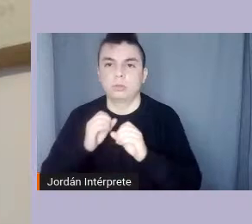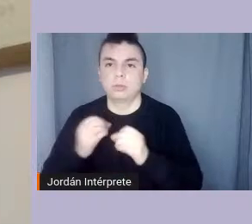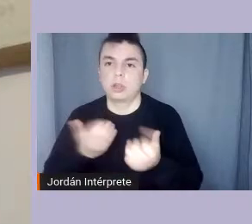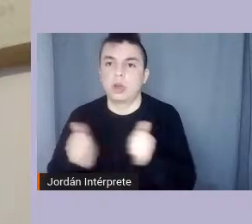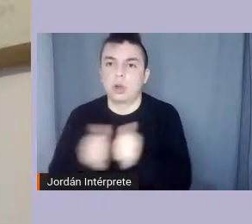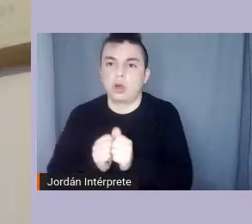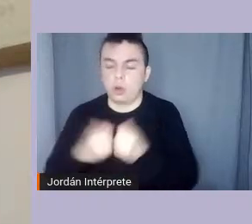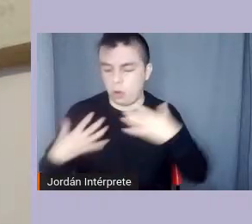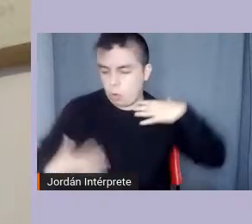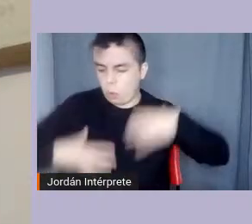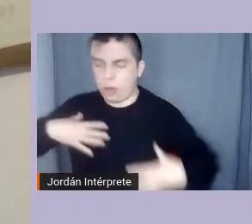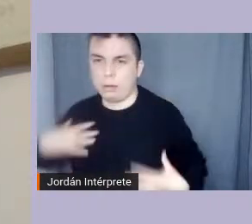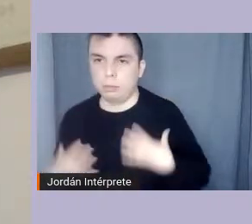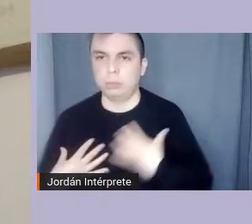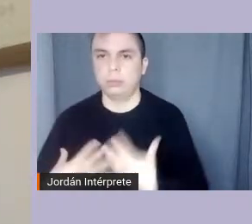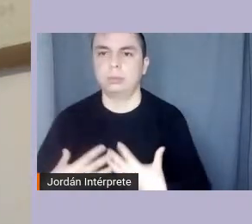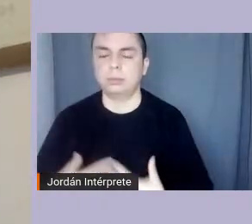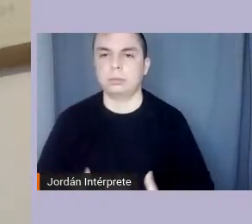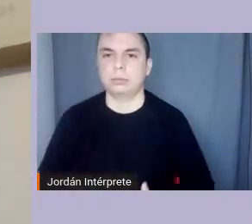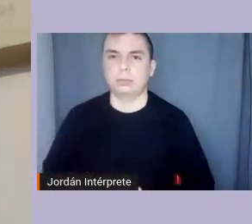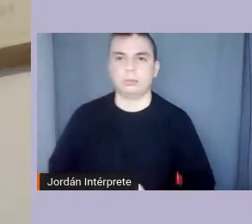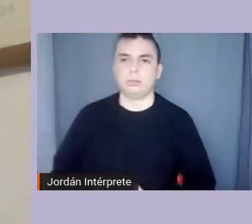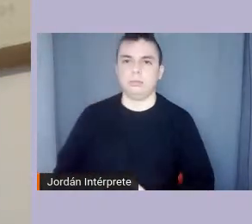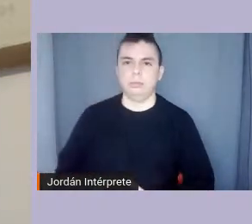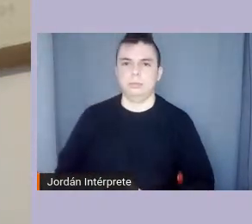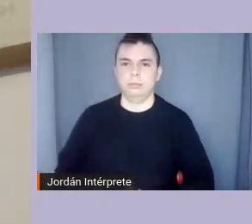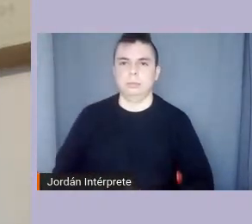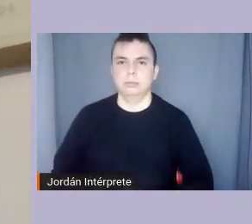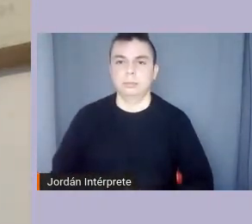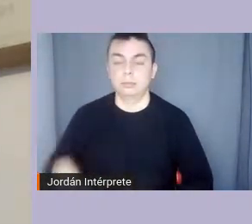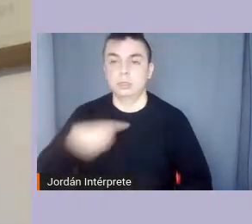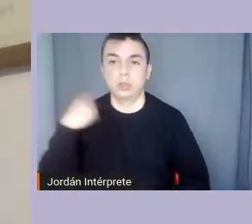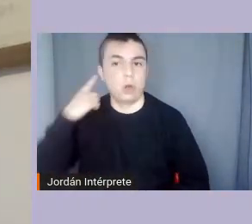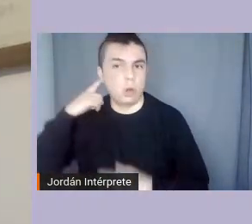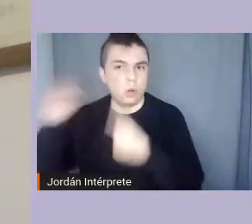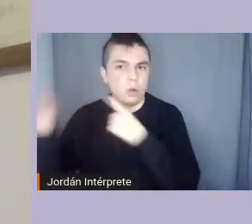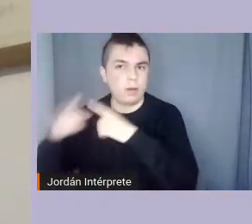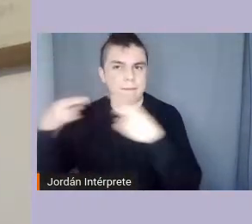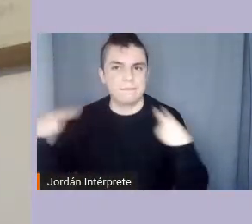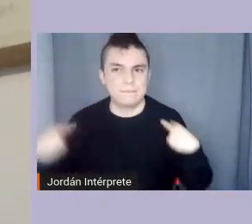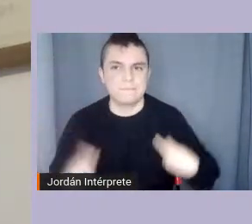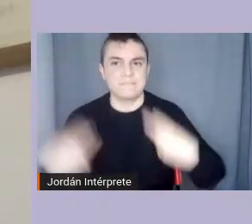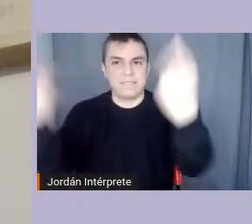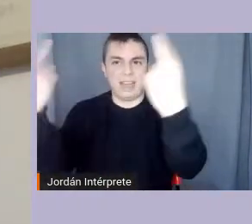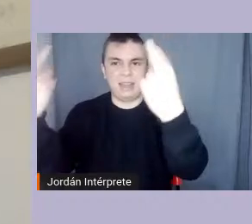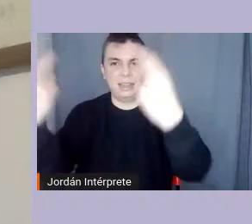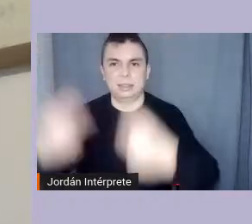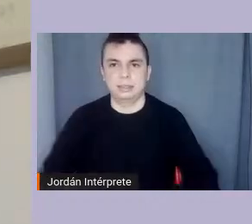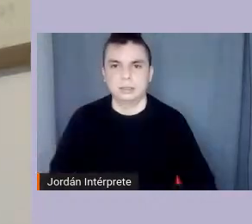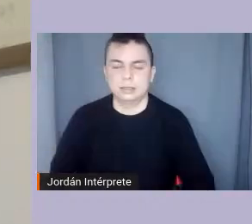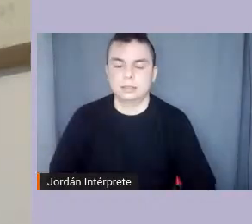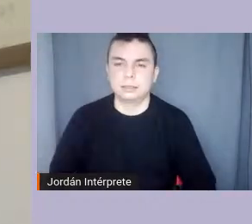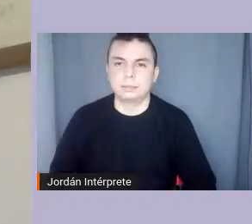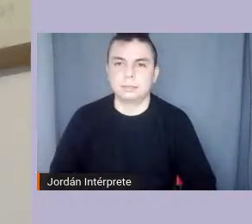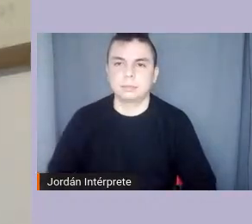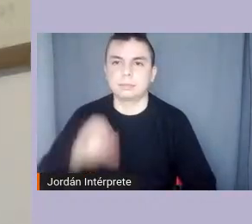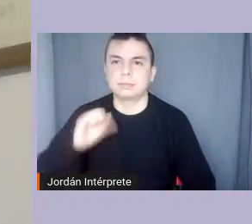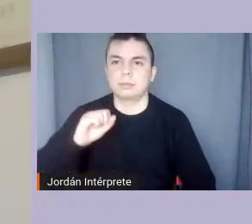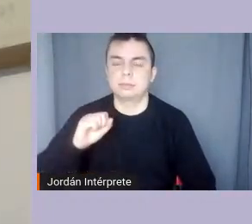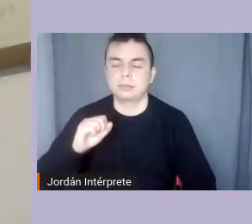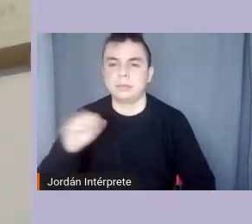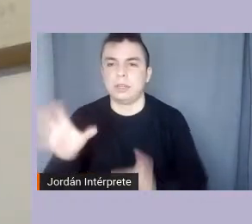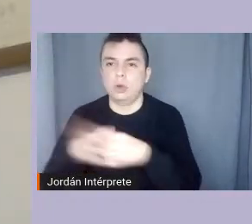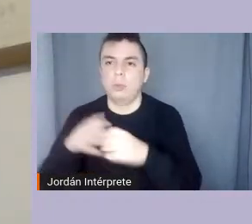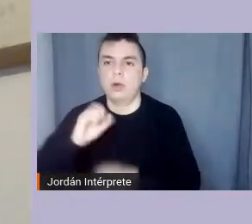Vamos a escuchar la canción A Viajar, de Acuarela. Y mientras la escuchamos, yo voy a